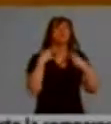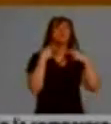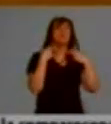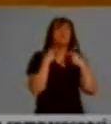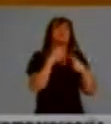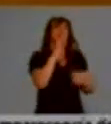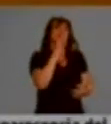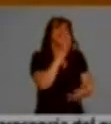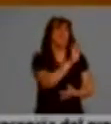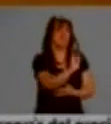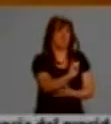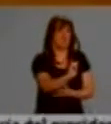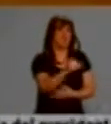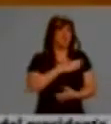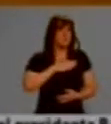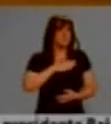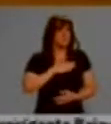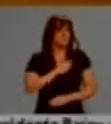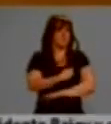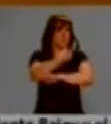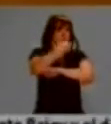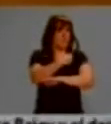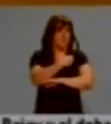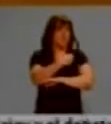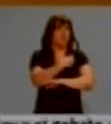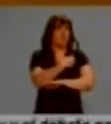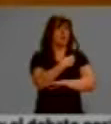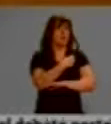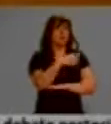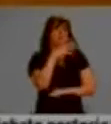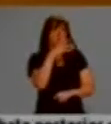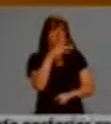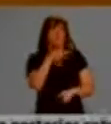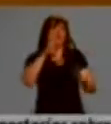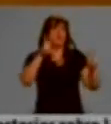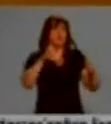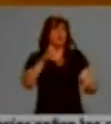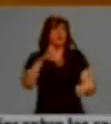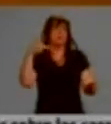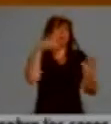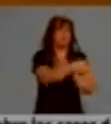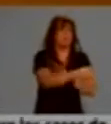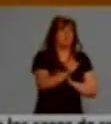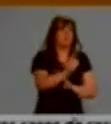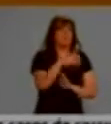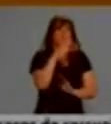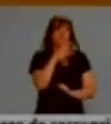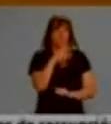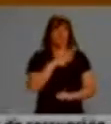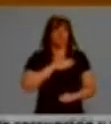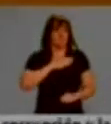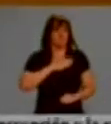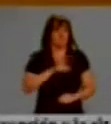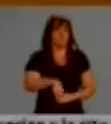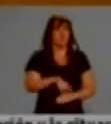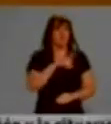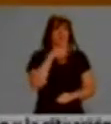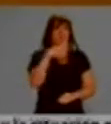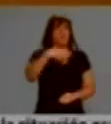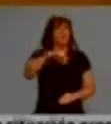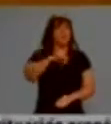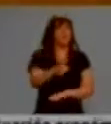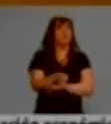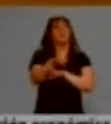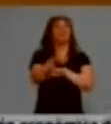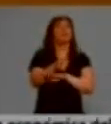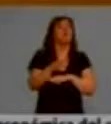aquí? Mi obligación, señorías, no es evitar las maledicencias. Eso no está en mi mano. Mi única obligación